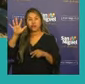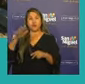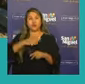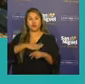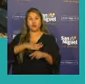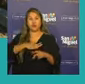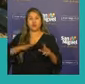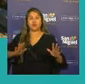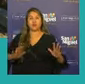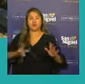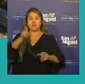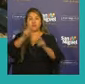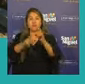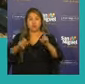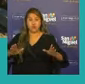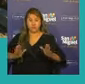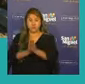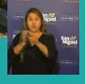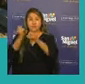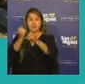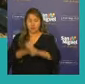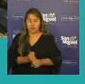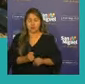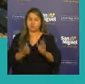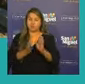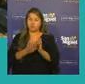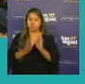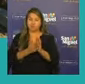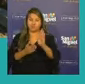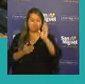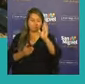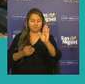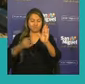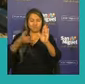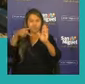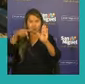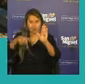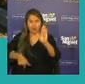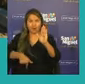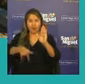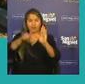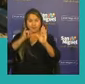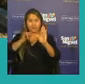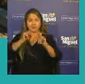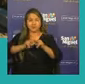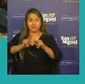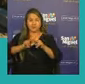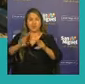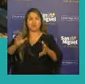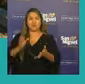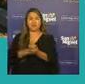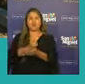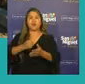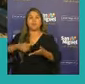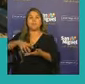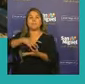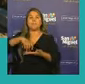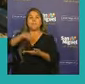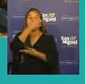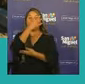sanmiguelinas y los sanmiguelinos se plasme en el territorio y se plasme con sus ideas. Y la Plaza Atacama es uno de